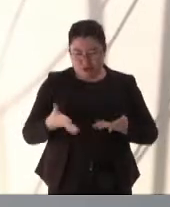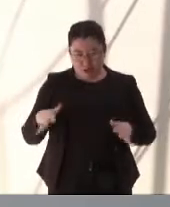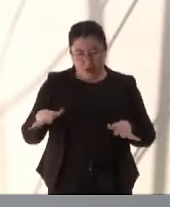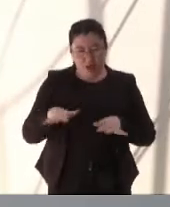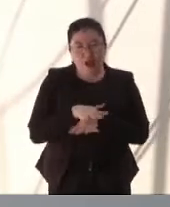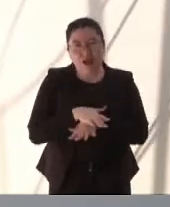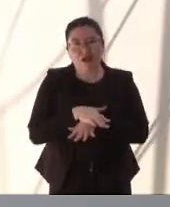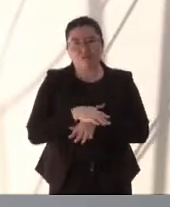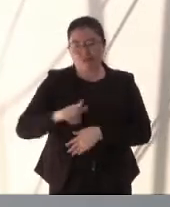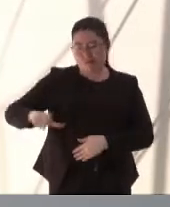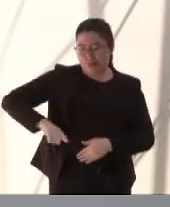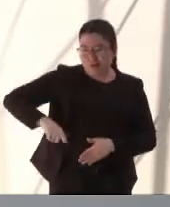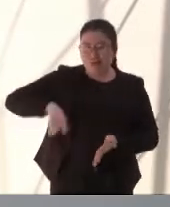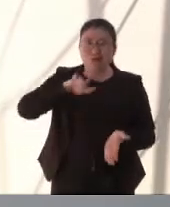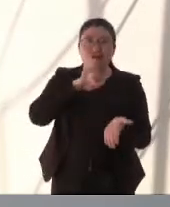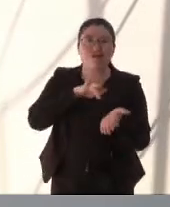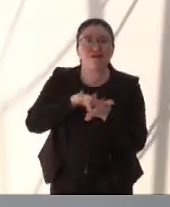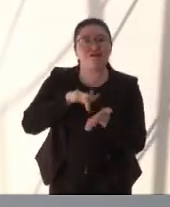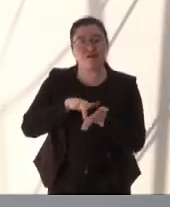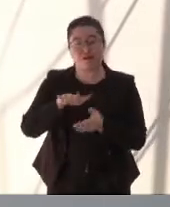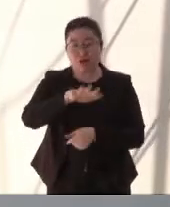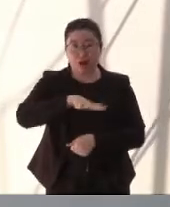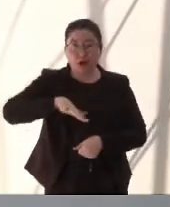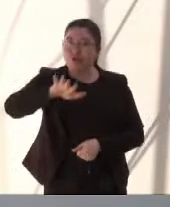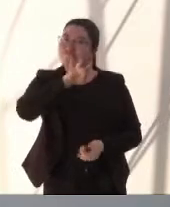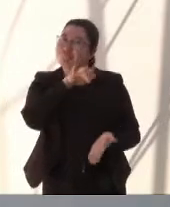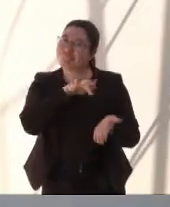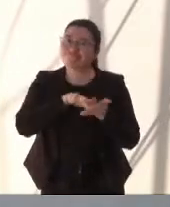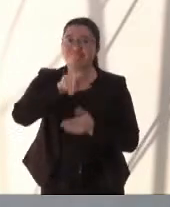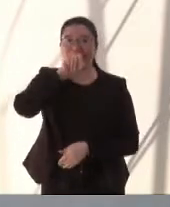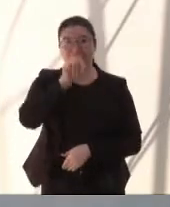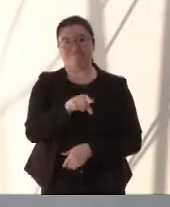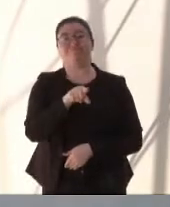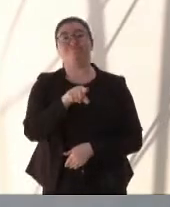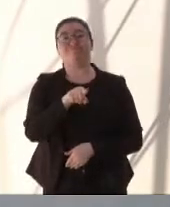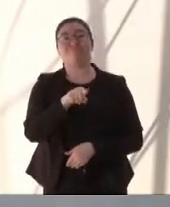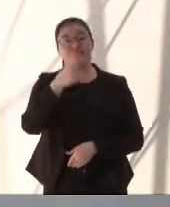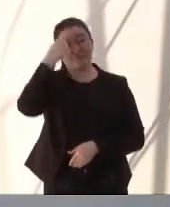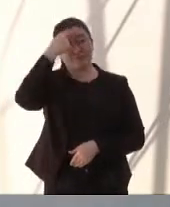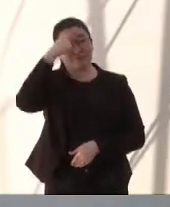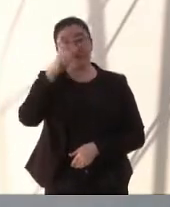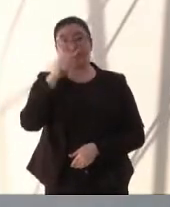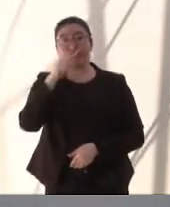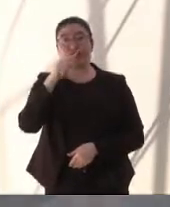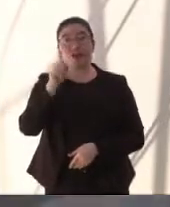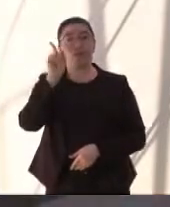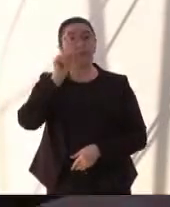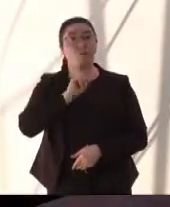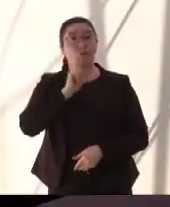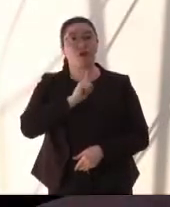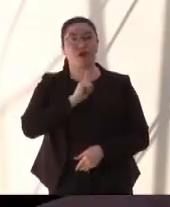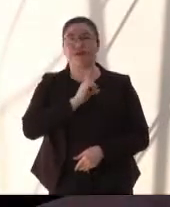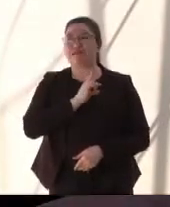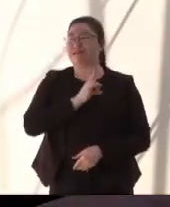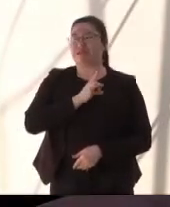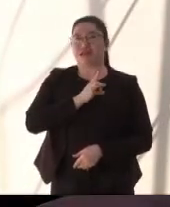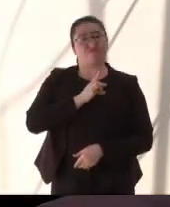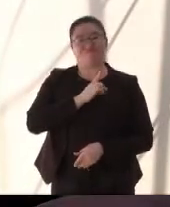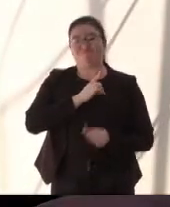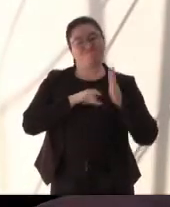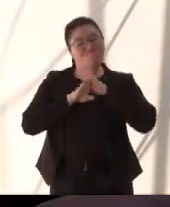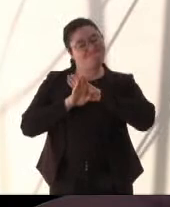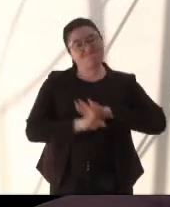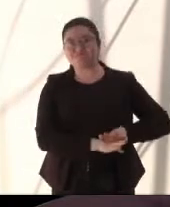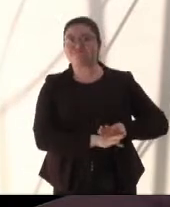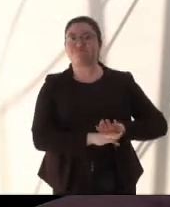este acompañamiento de la comunidad, pues a lograr que las mujeres pierdan el miedo de ir al centro de